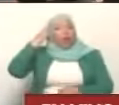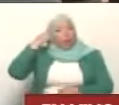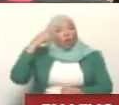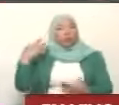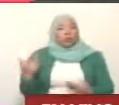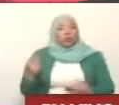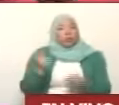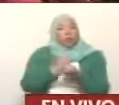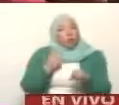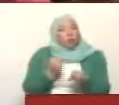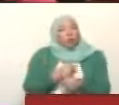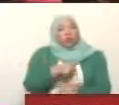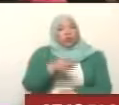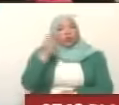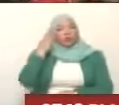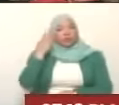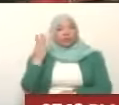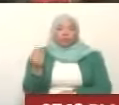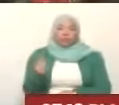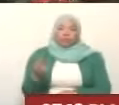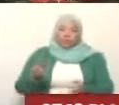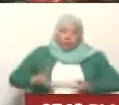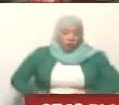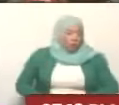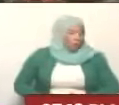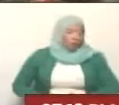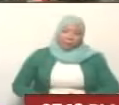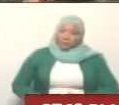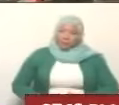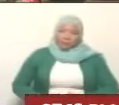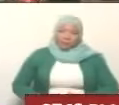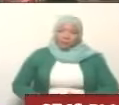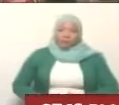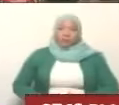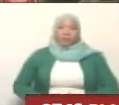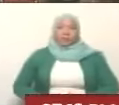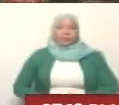Muchachos, trabajadores, trabajadoras, muchos de ustedes no habían nacido.